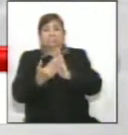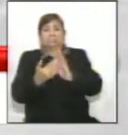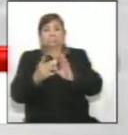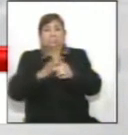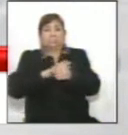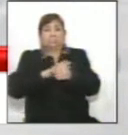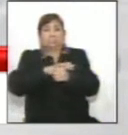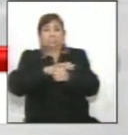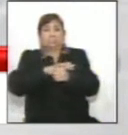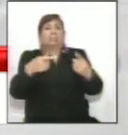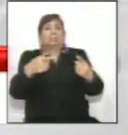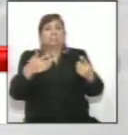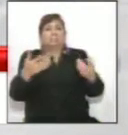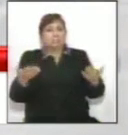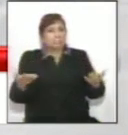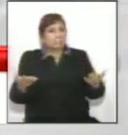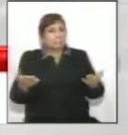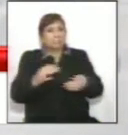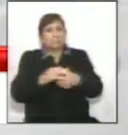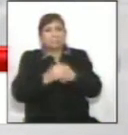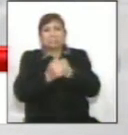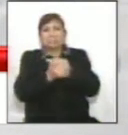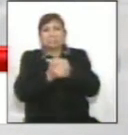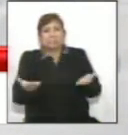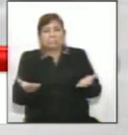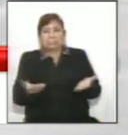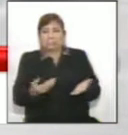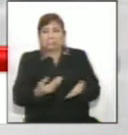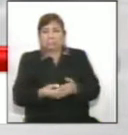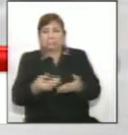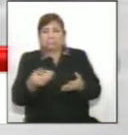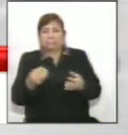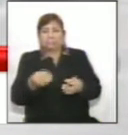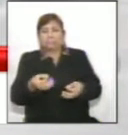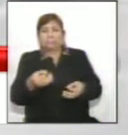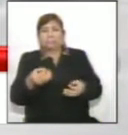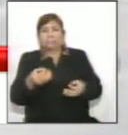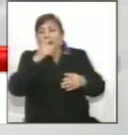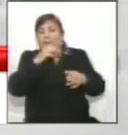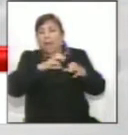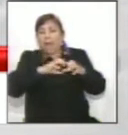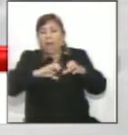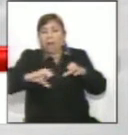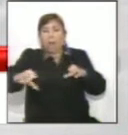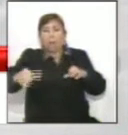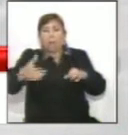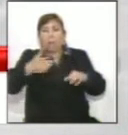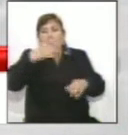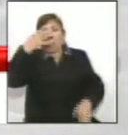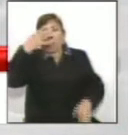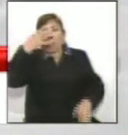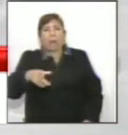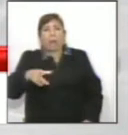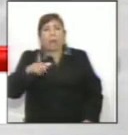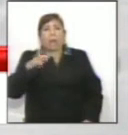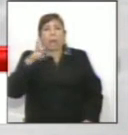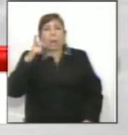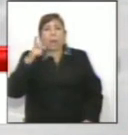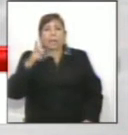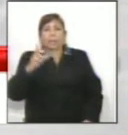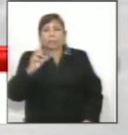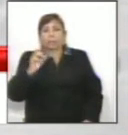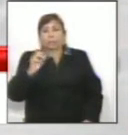Hoy reiteramos el pedido de mayor inversión para infraestructura de agua y saneamiento en Loreto, priorizando las zonas